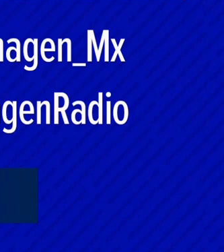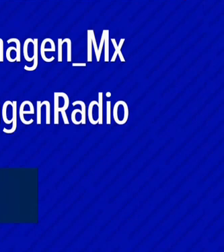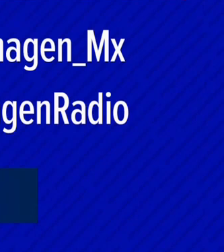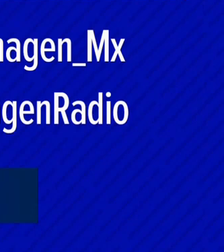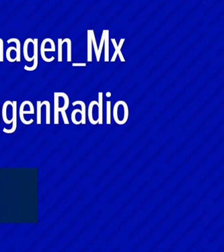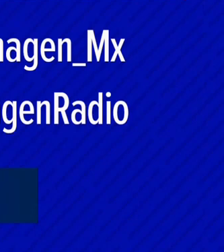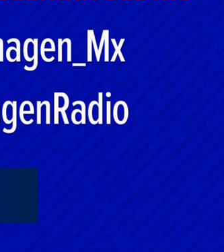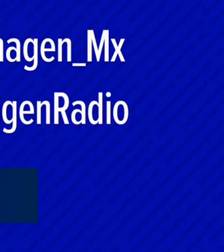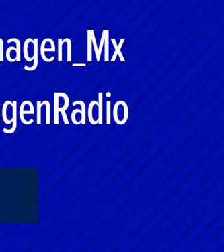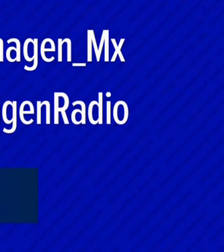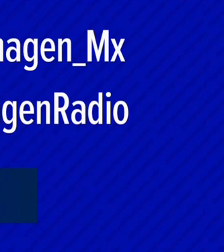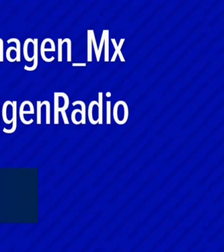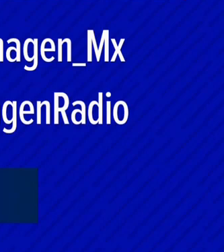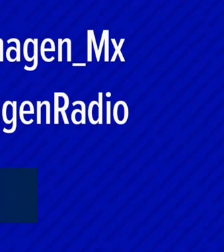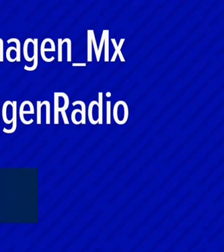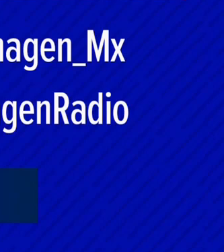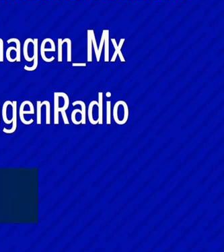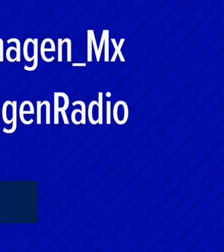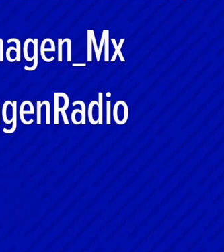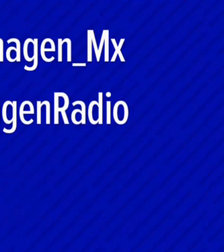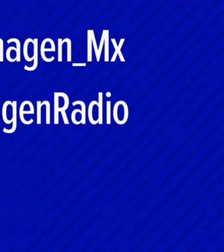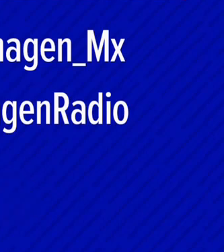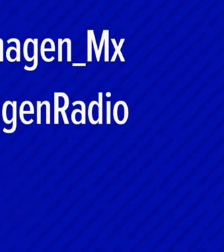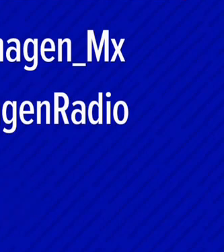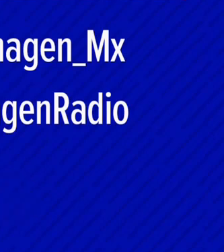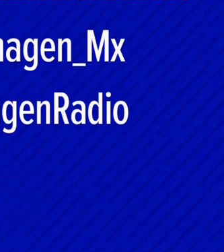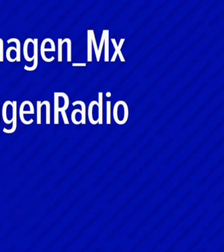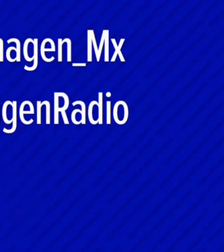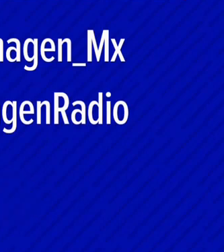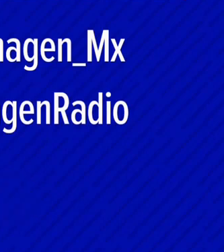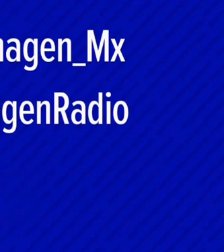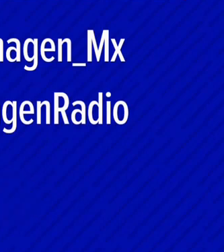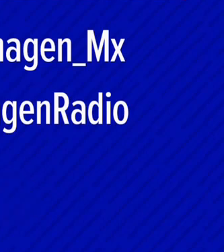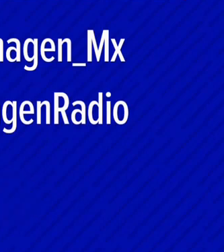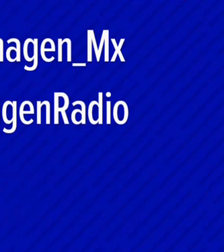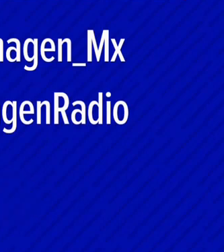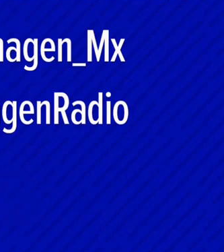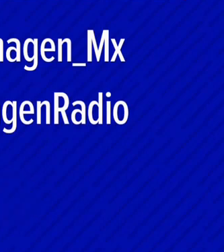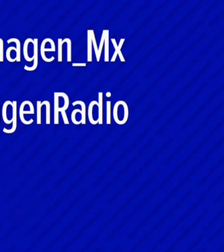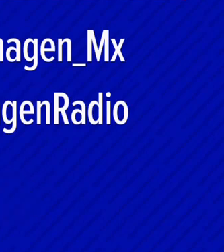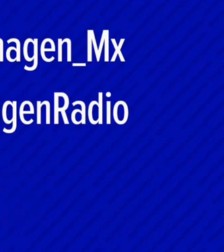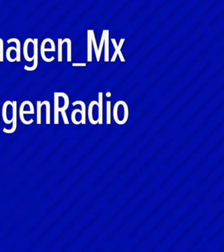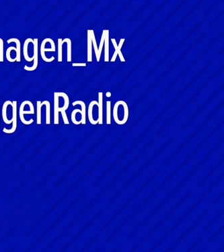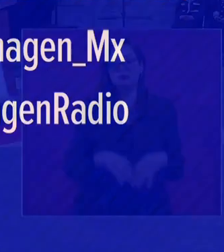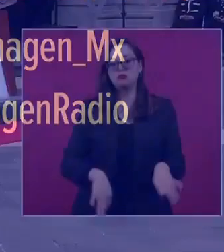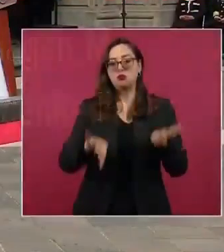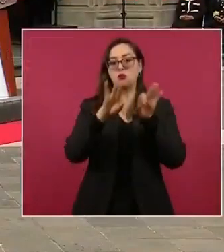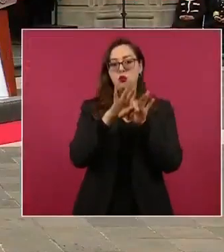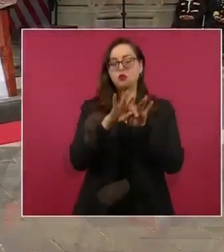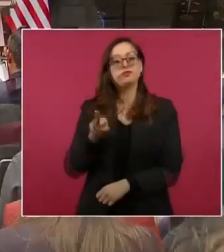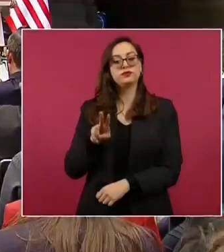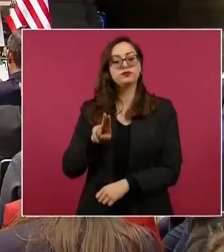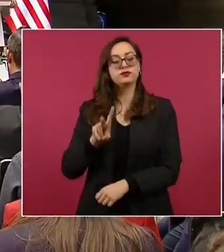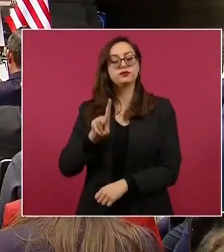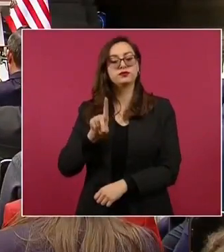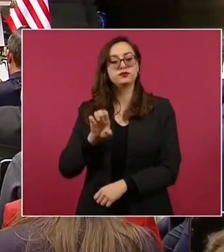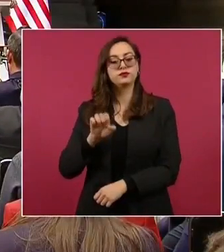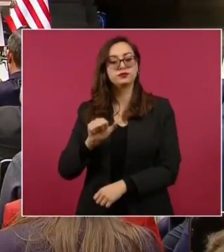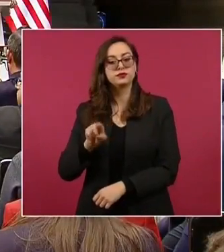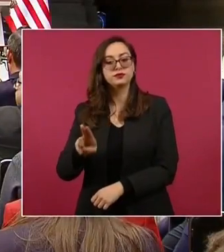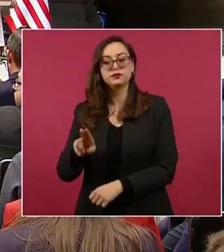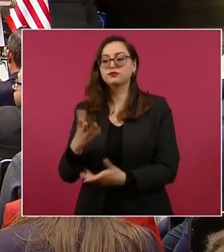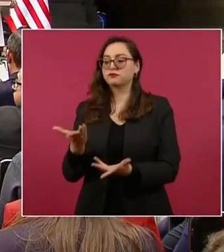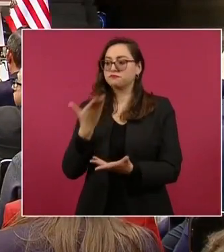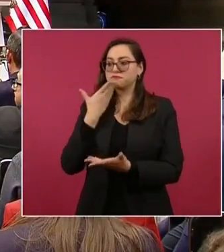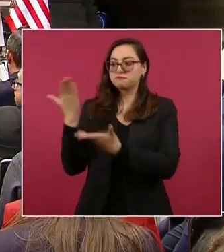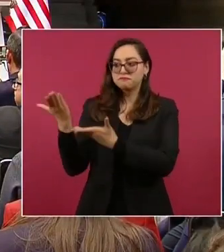mil mexicanos. Por su parte, el presidente de Estados Unidos, Joe Biden, aseguró que su idea de agenda compartida es que